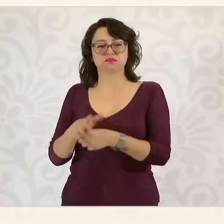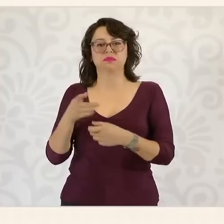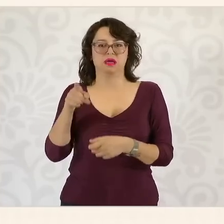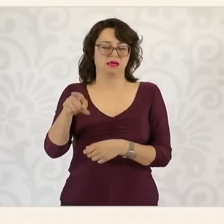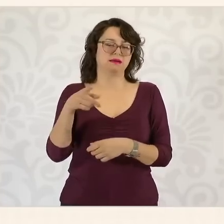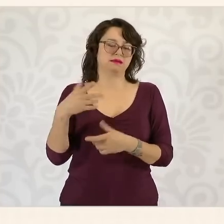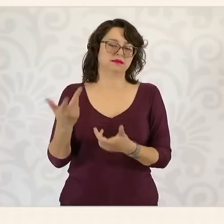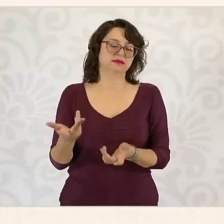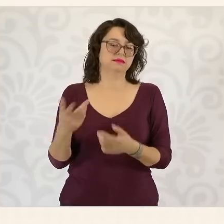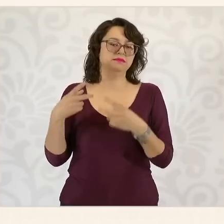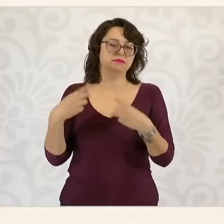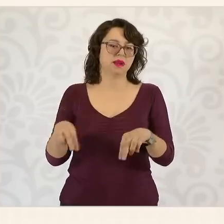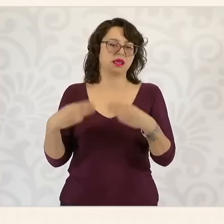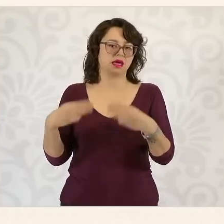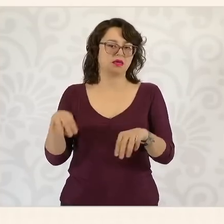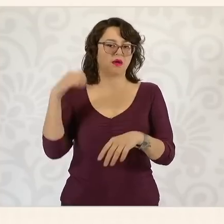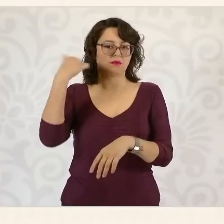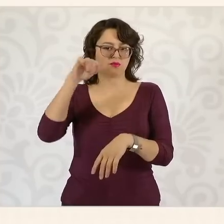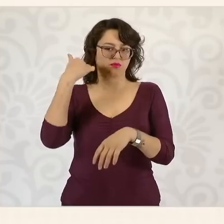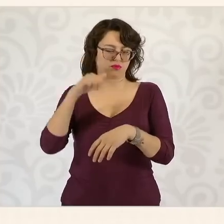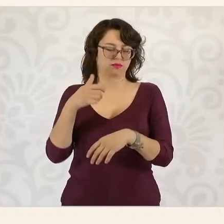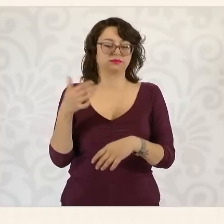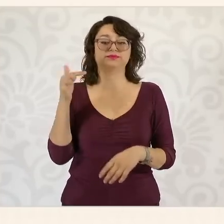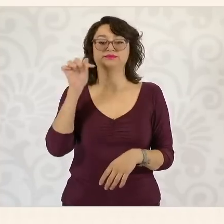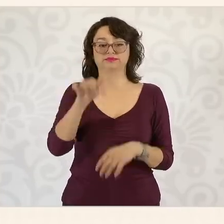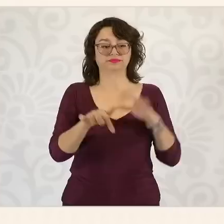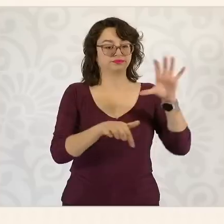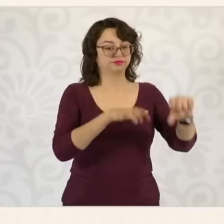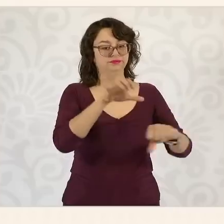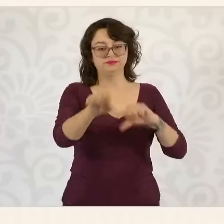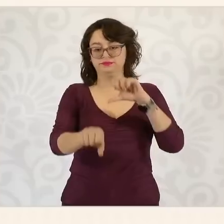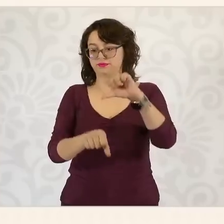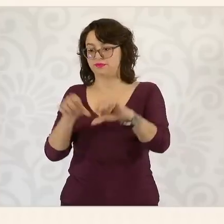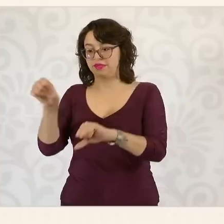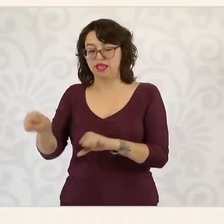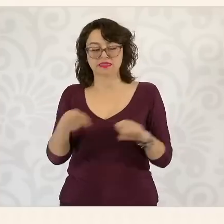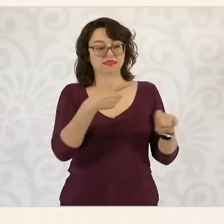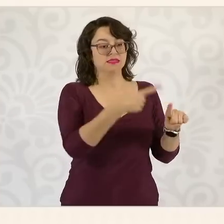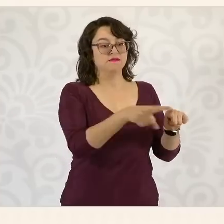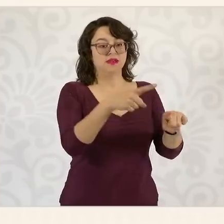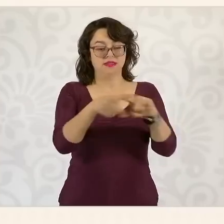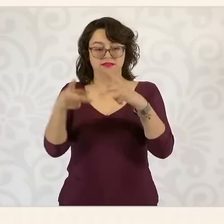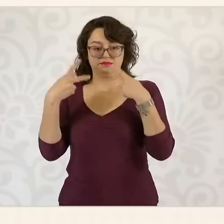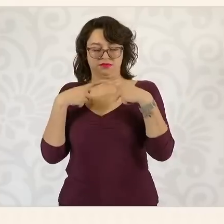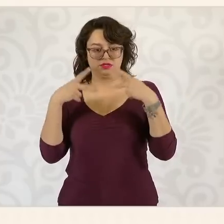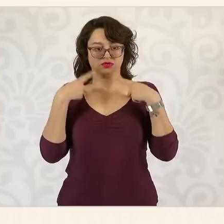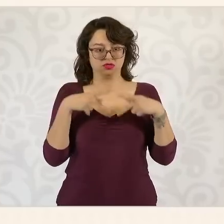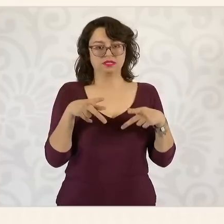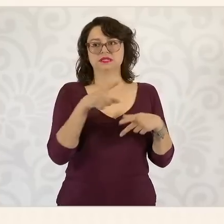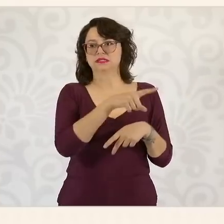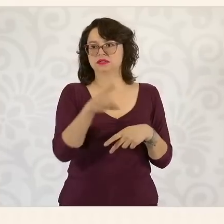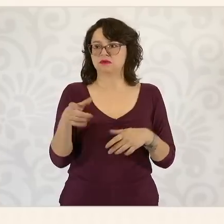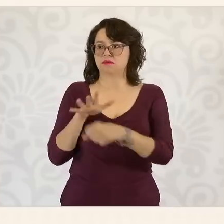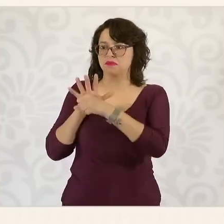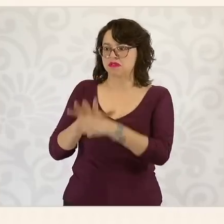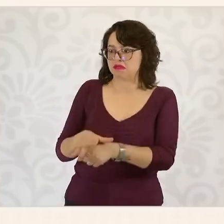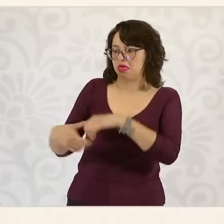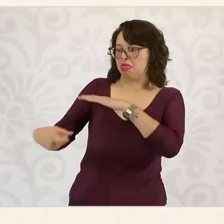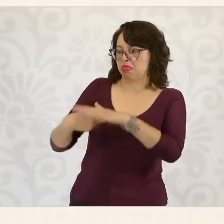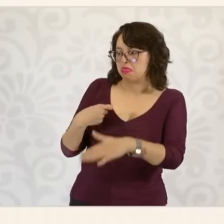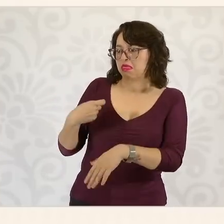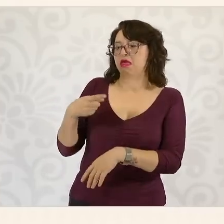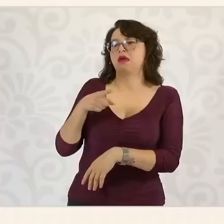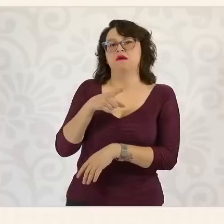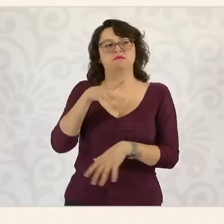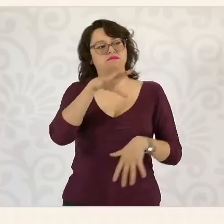Acapulco. En este municipio han sido detenidos diversos extorsionadores gracias a las denuncias ciudadanas, por lo que agradecemos la confianza